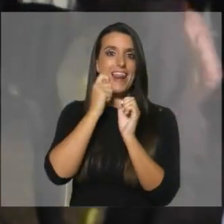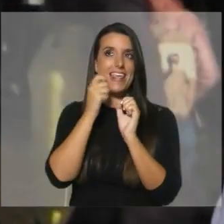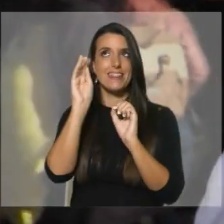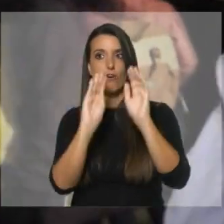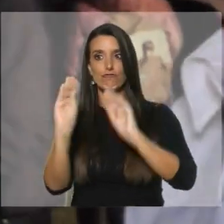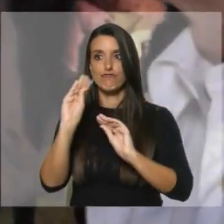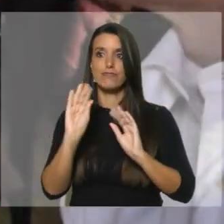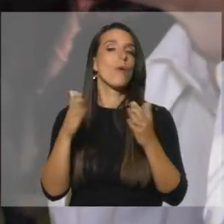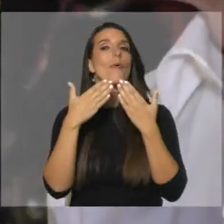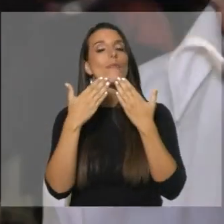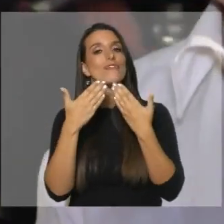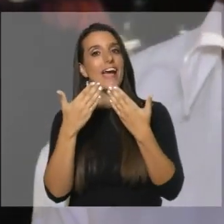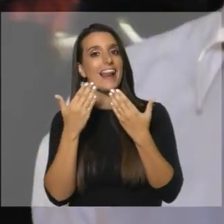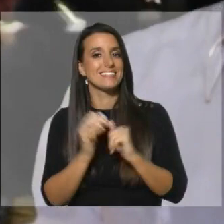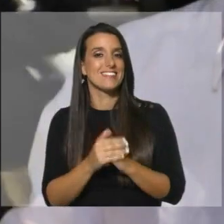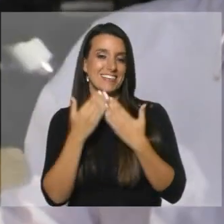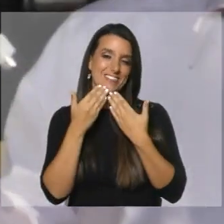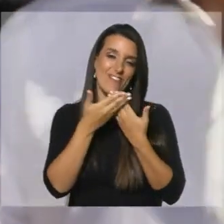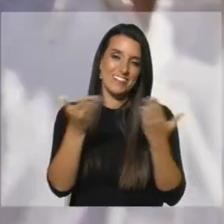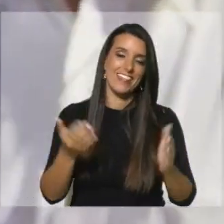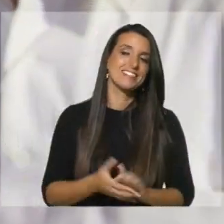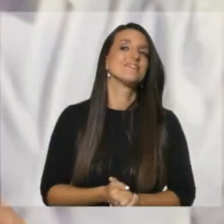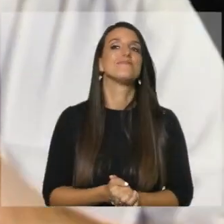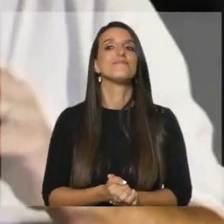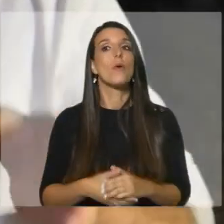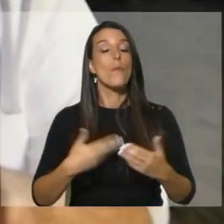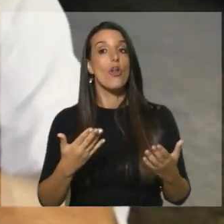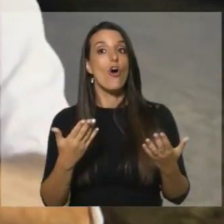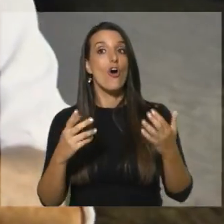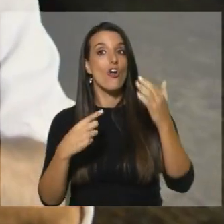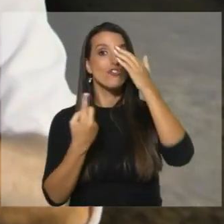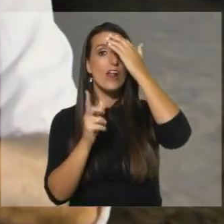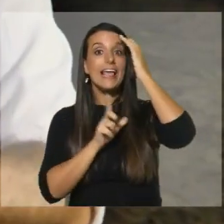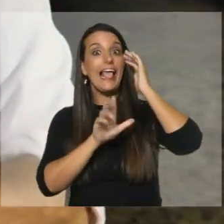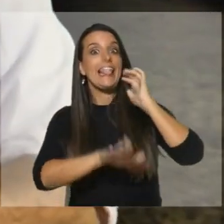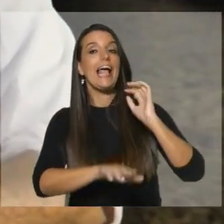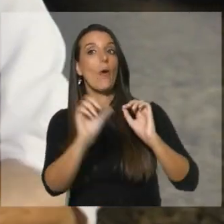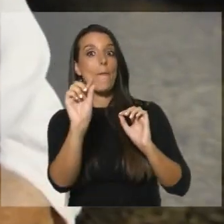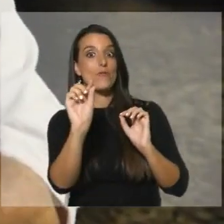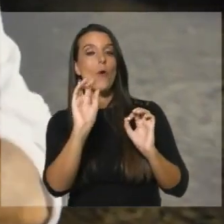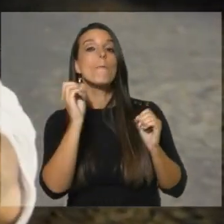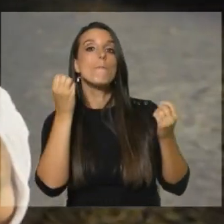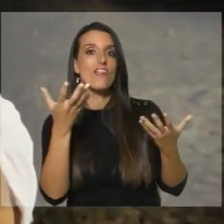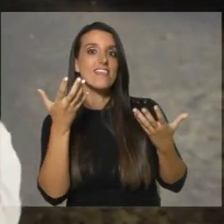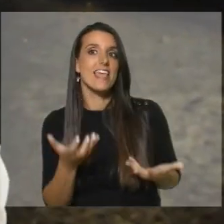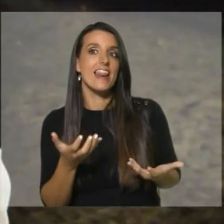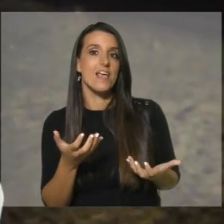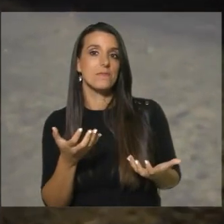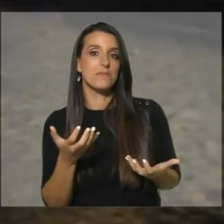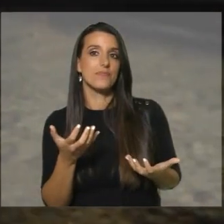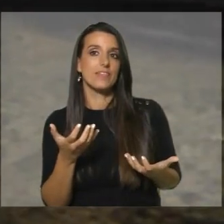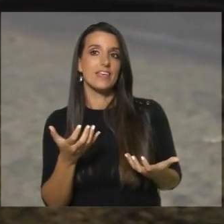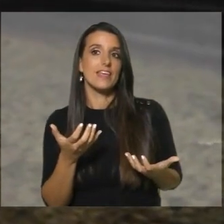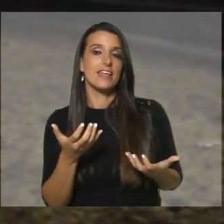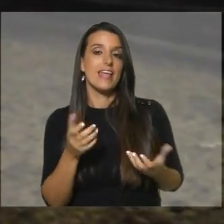Muy bien. Muchísimas gracias por estos minutos. Gracias a ustedes. Nosotros nos quedamos unos minutos más con ustedes porque queríamos